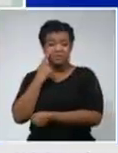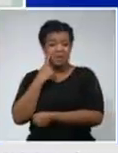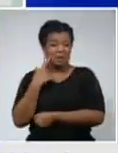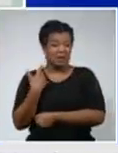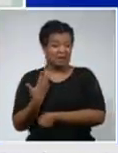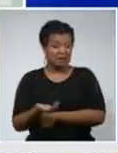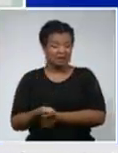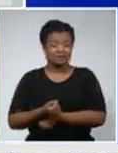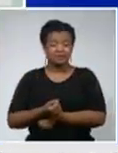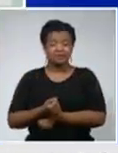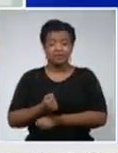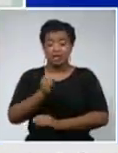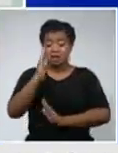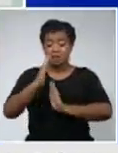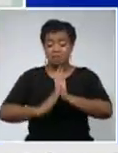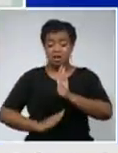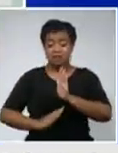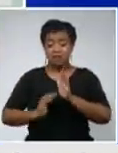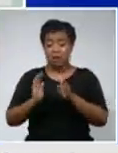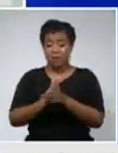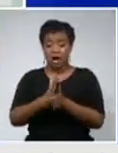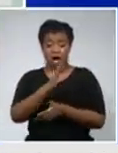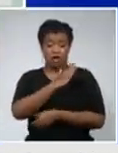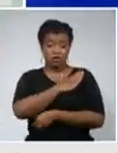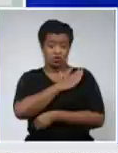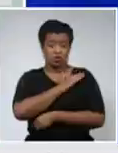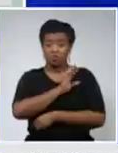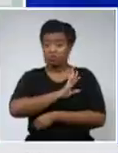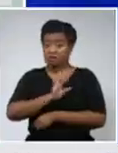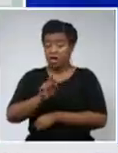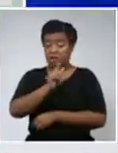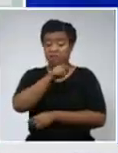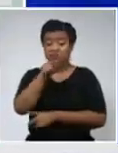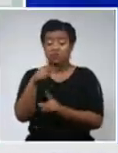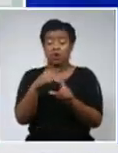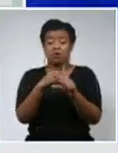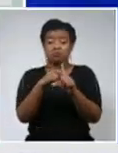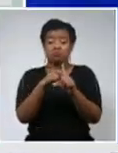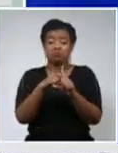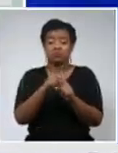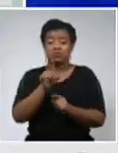el mes de marzo ya se han diagnosticado